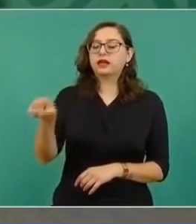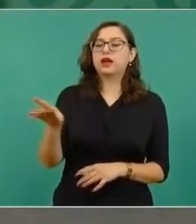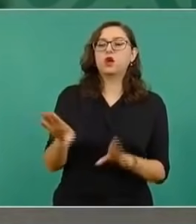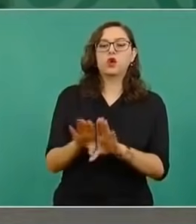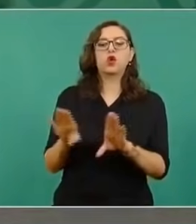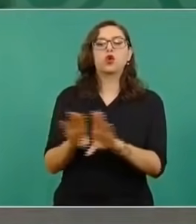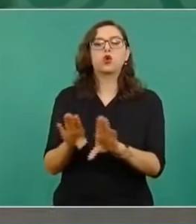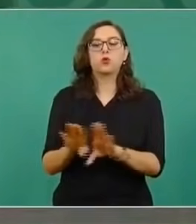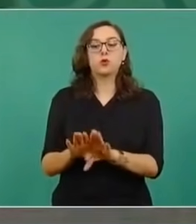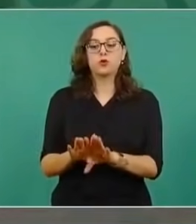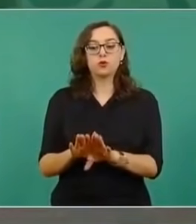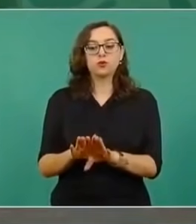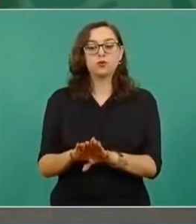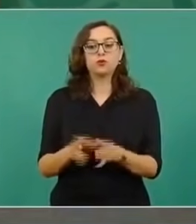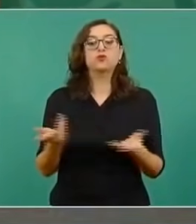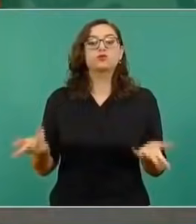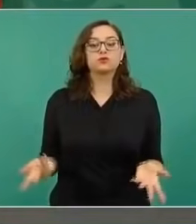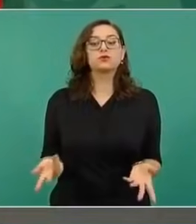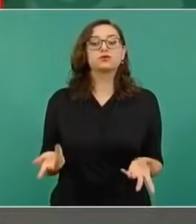Estamos hablando